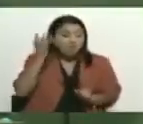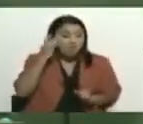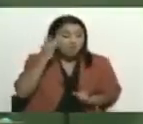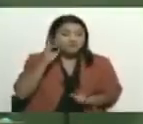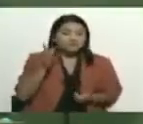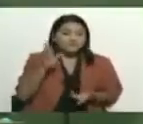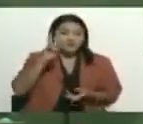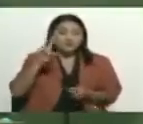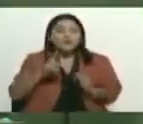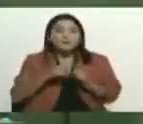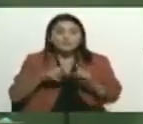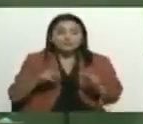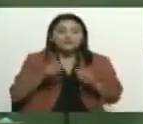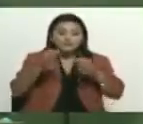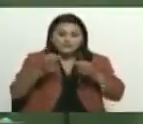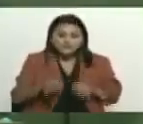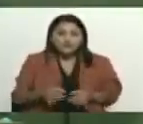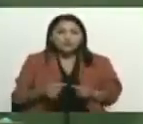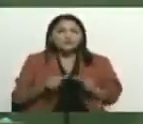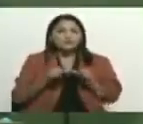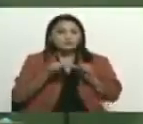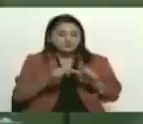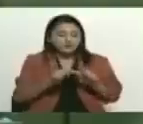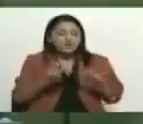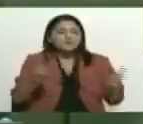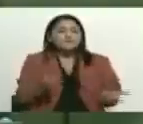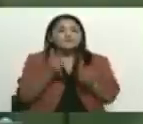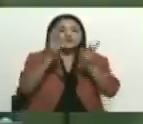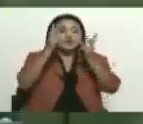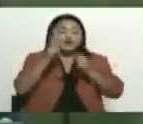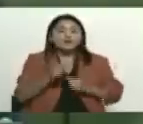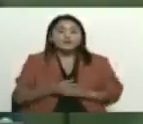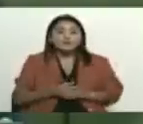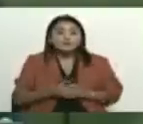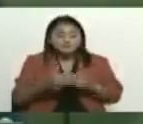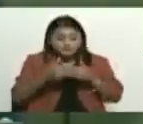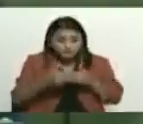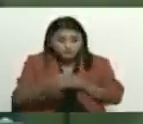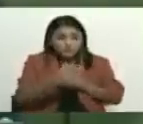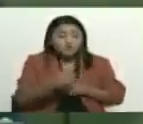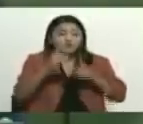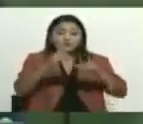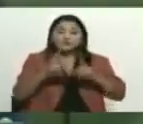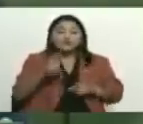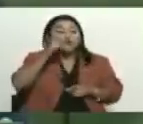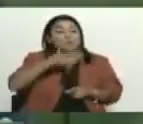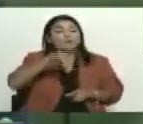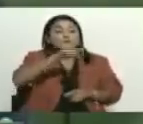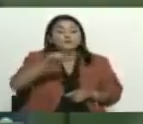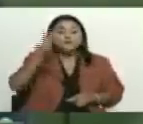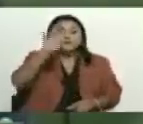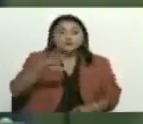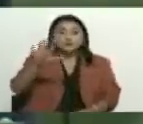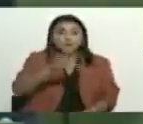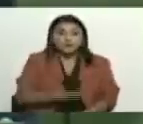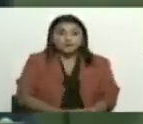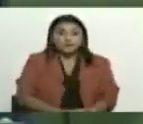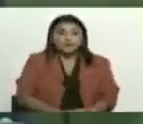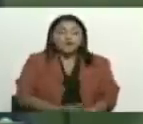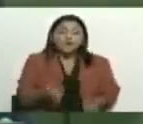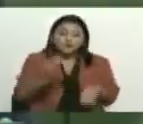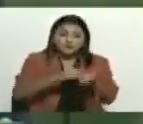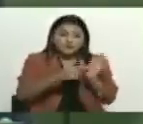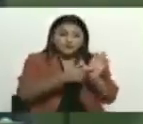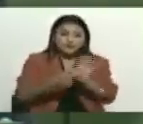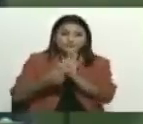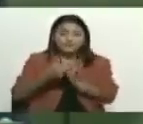cuestionarlo, estamos seguros resultará en nuevas victorias populares a partir de la voluntad soberana del pueblo venezolano. Una vez más,